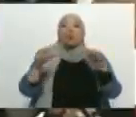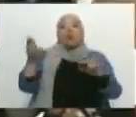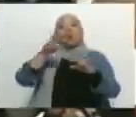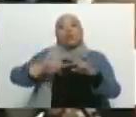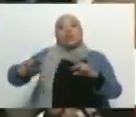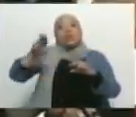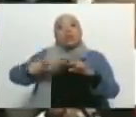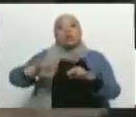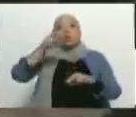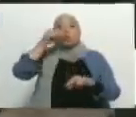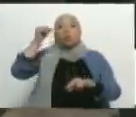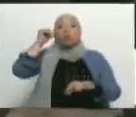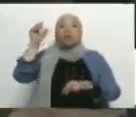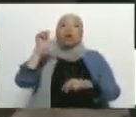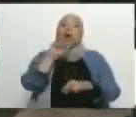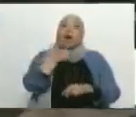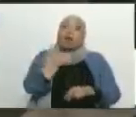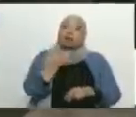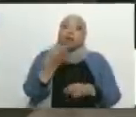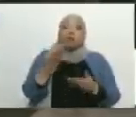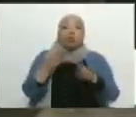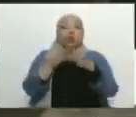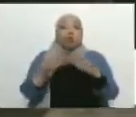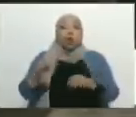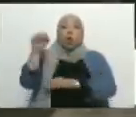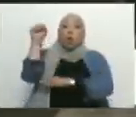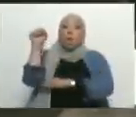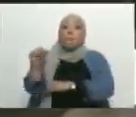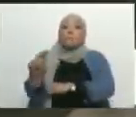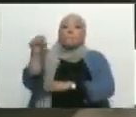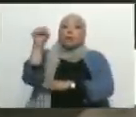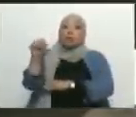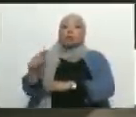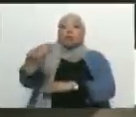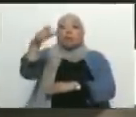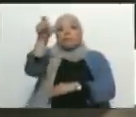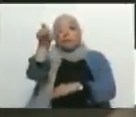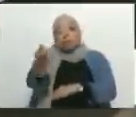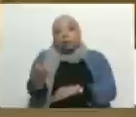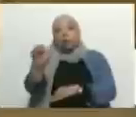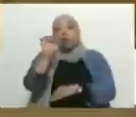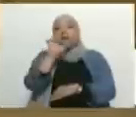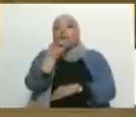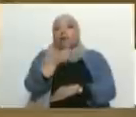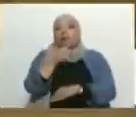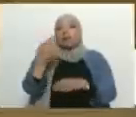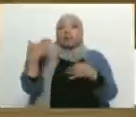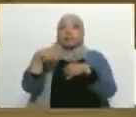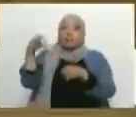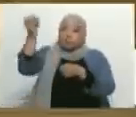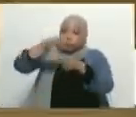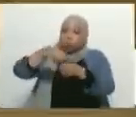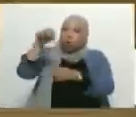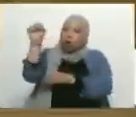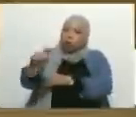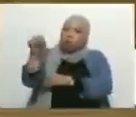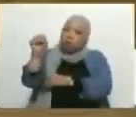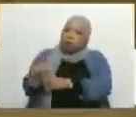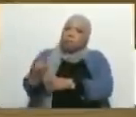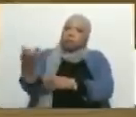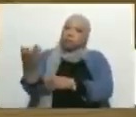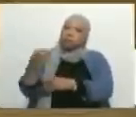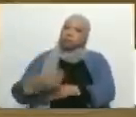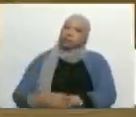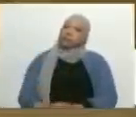niños, niñas, adultos, adultas y personas adultas mayores que se encuentran dentro del espectro autista.